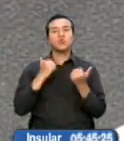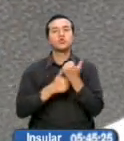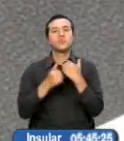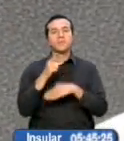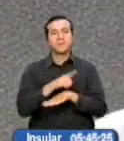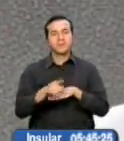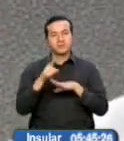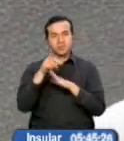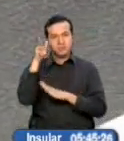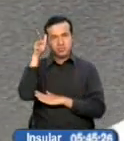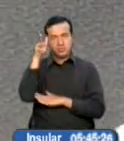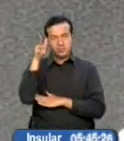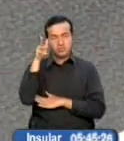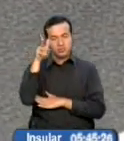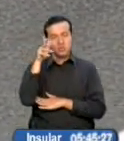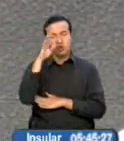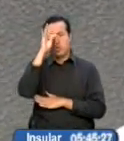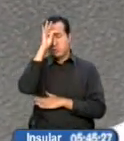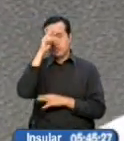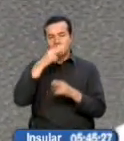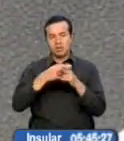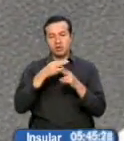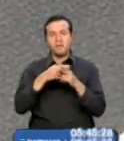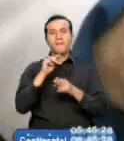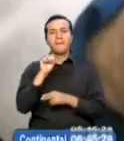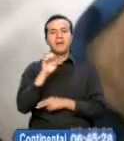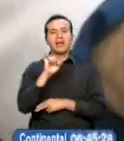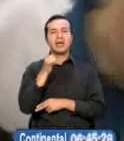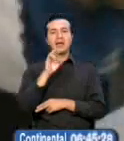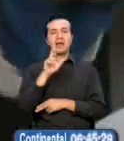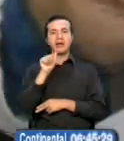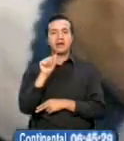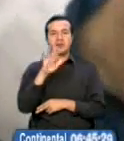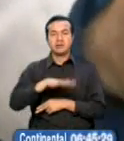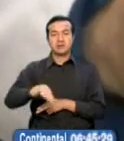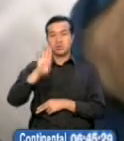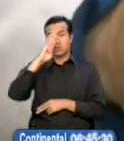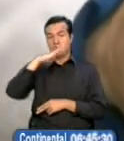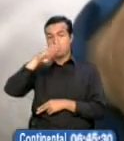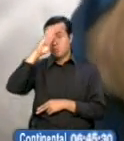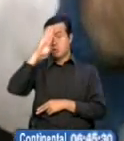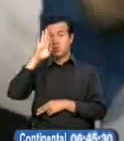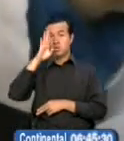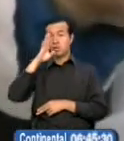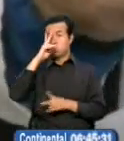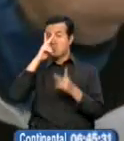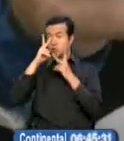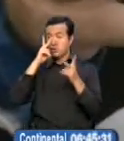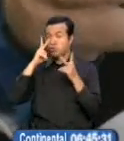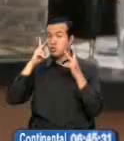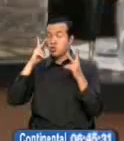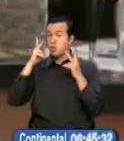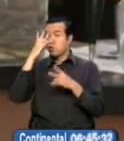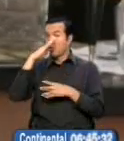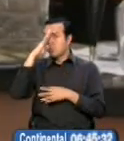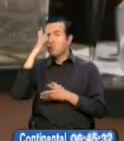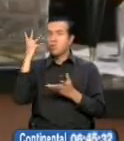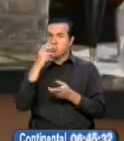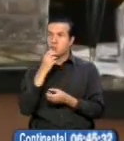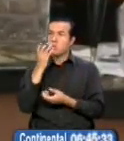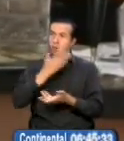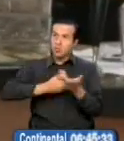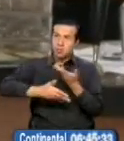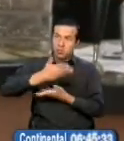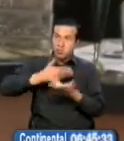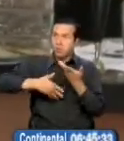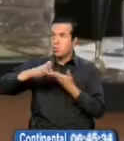de docencia del Hospital Hermanos Amejeiras en La Habana. Asegura que una de las misiones de Cuba es impartir conocimientos y apoyar el talento